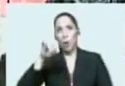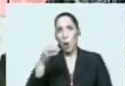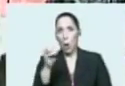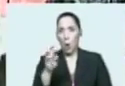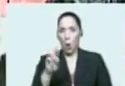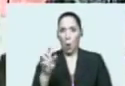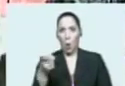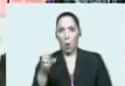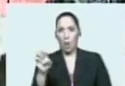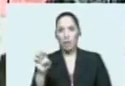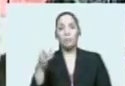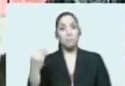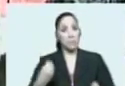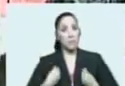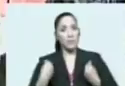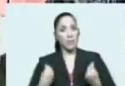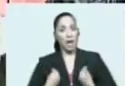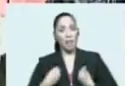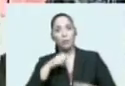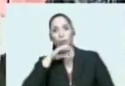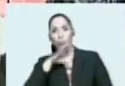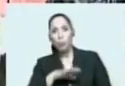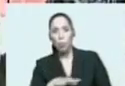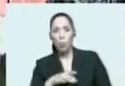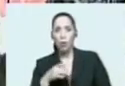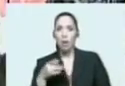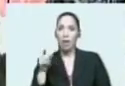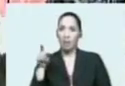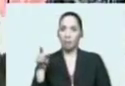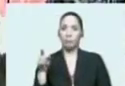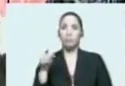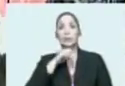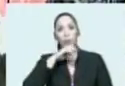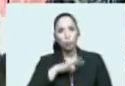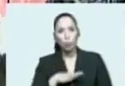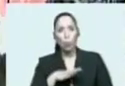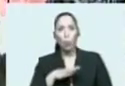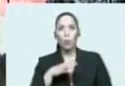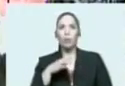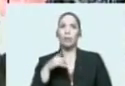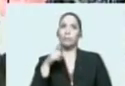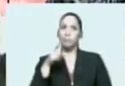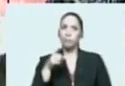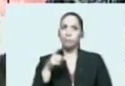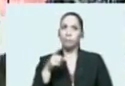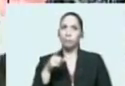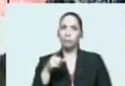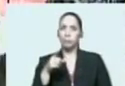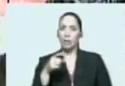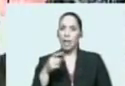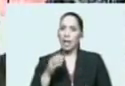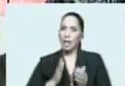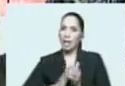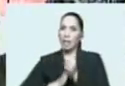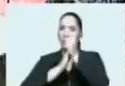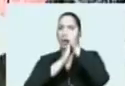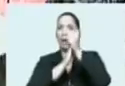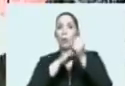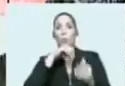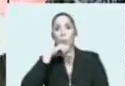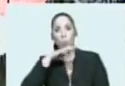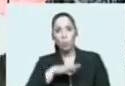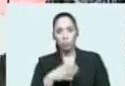vivida por él pero también es la historia que contribuyó a deseen que desencadenar su liderazgo la historia que